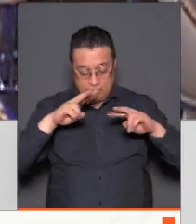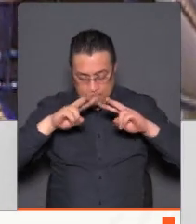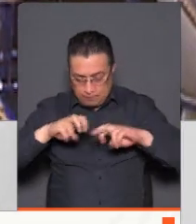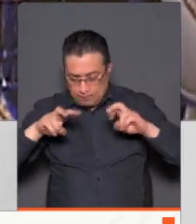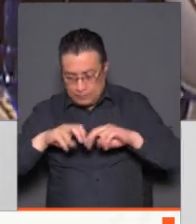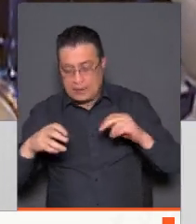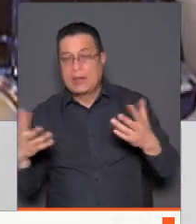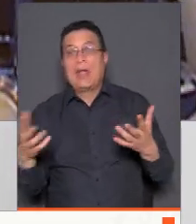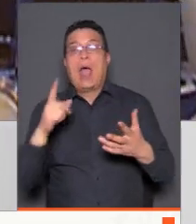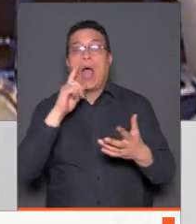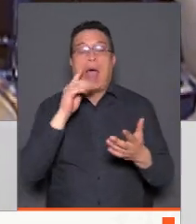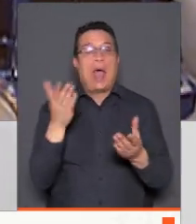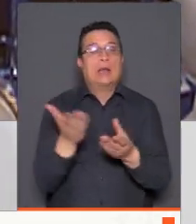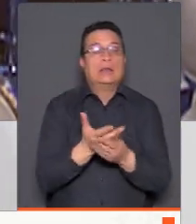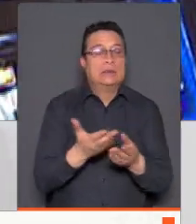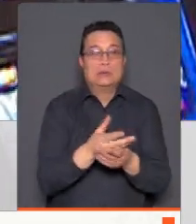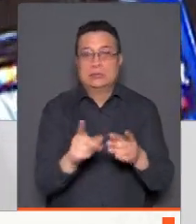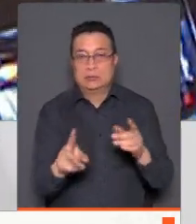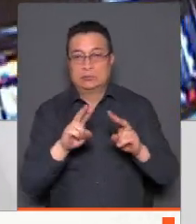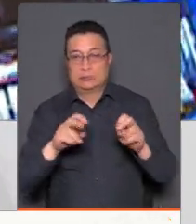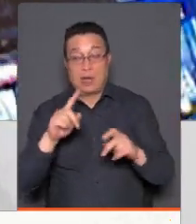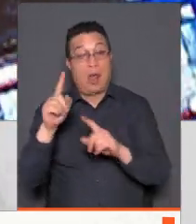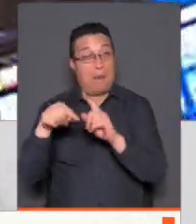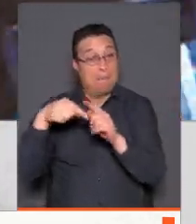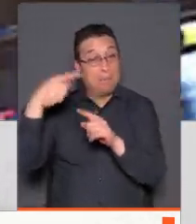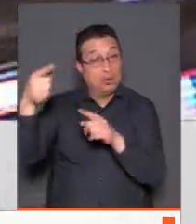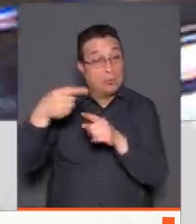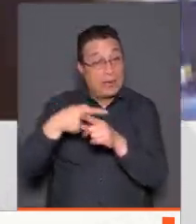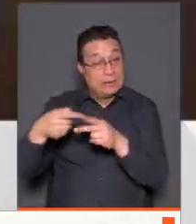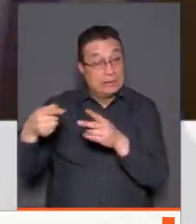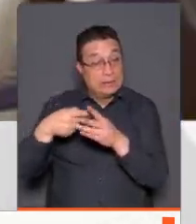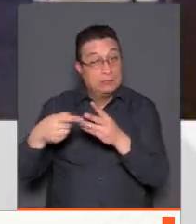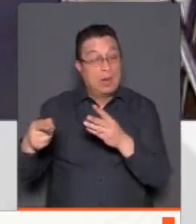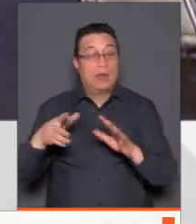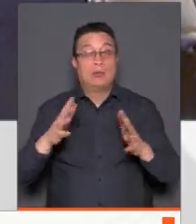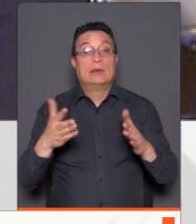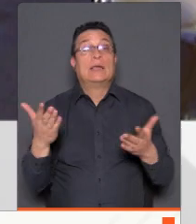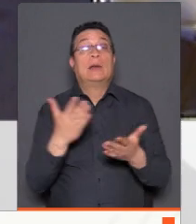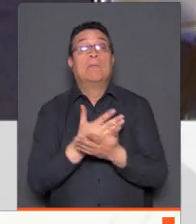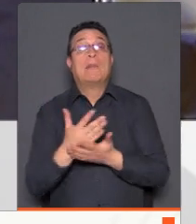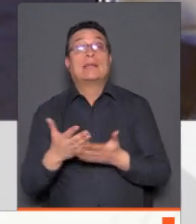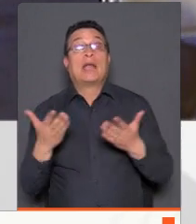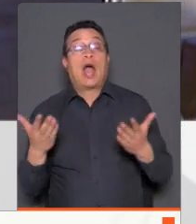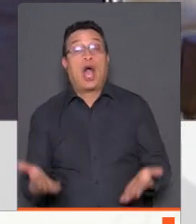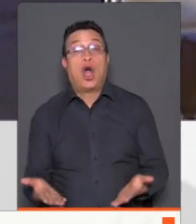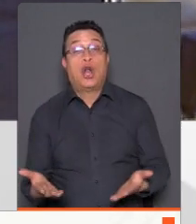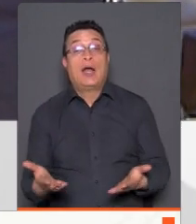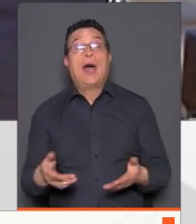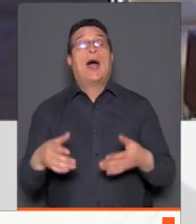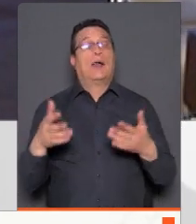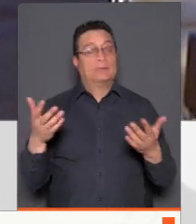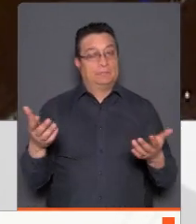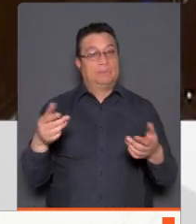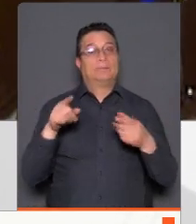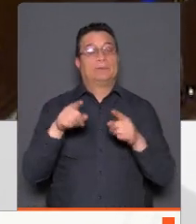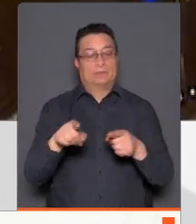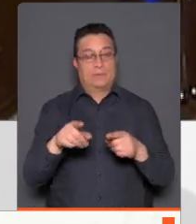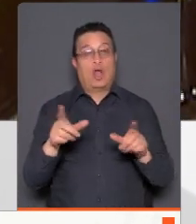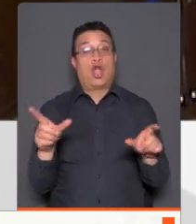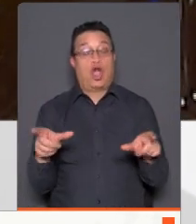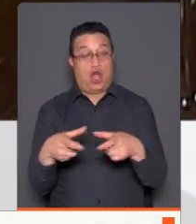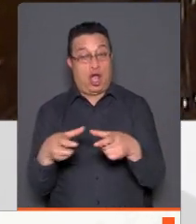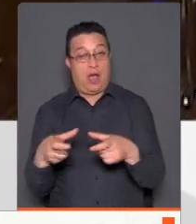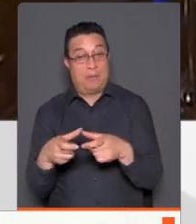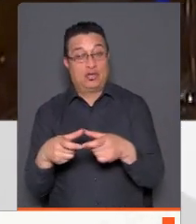más hay ahí. Para la próxima semana, qué debería pasar ahora es que en la Comisión